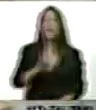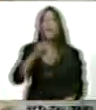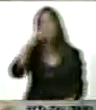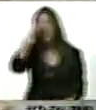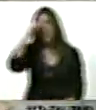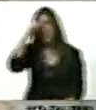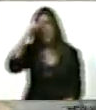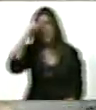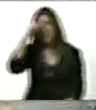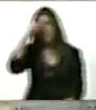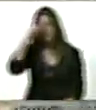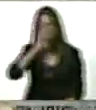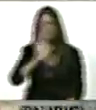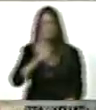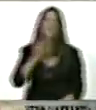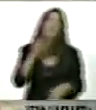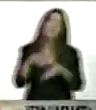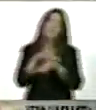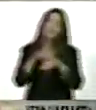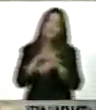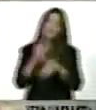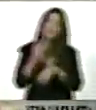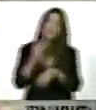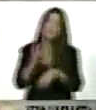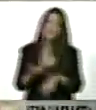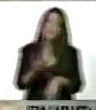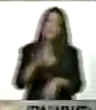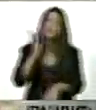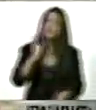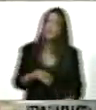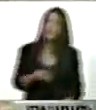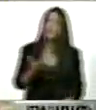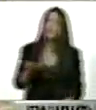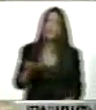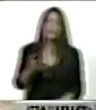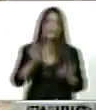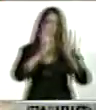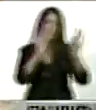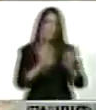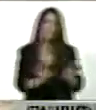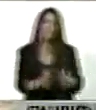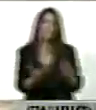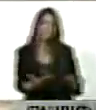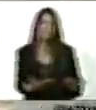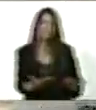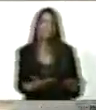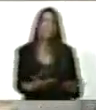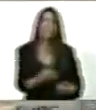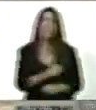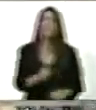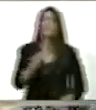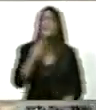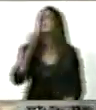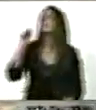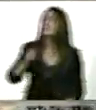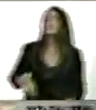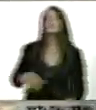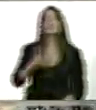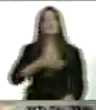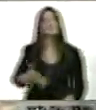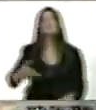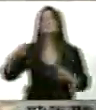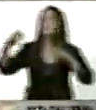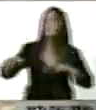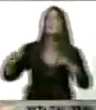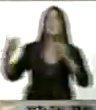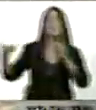perdónenme el señalamiento, tiene que ver mucho con su personalidad. Él no es capaz de decir, mire, sí, vale, sí nos estamos sentando, sí estamos